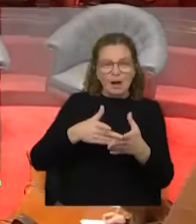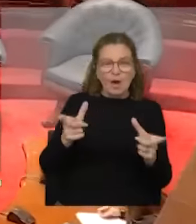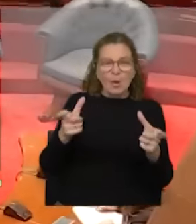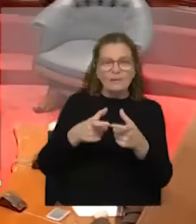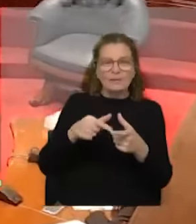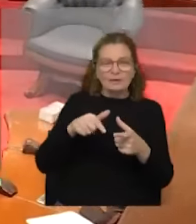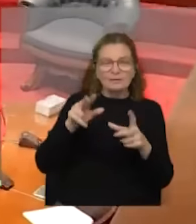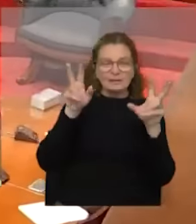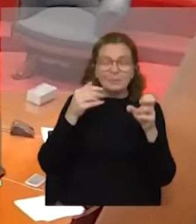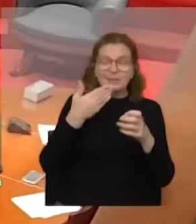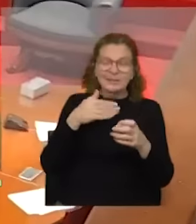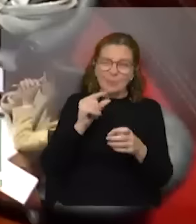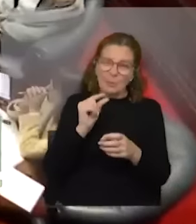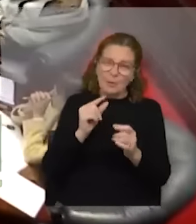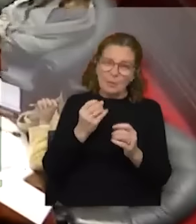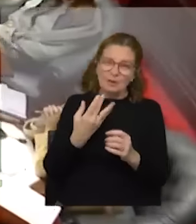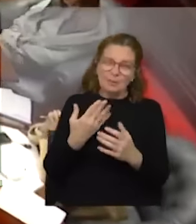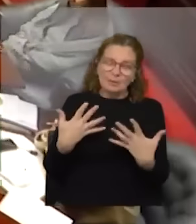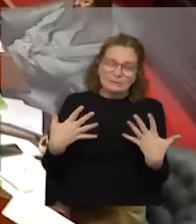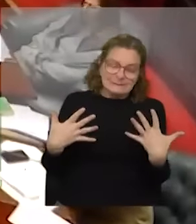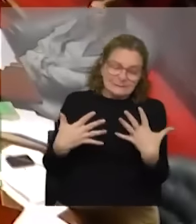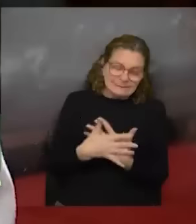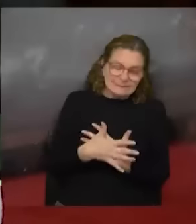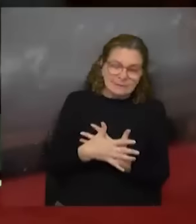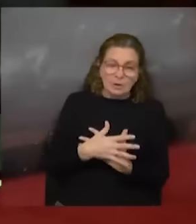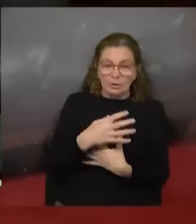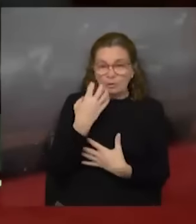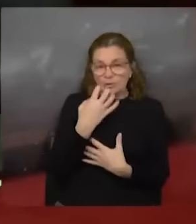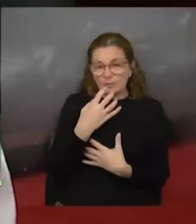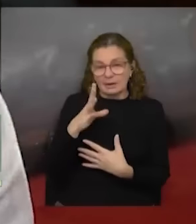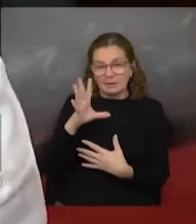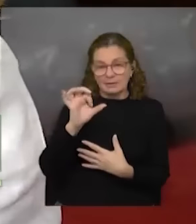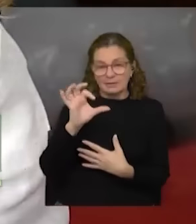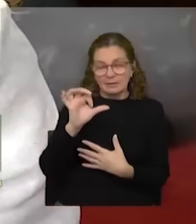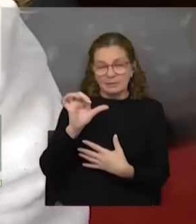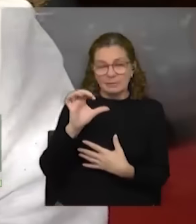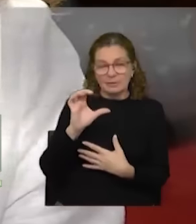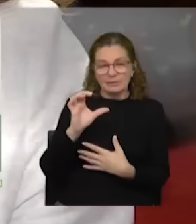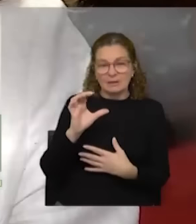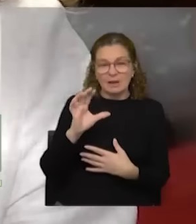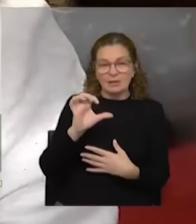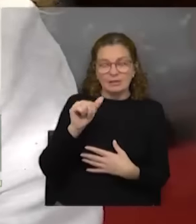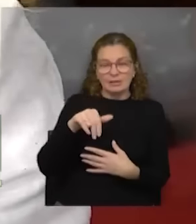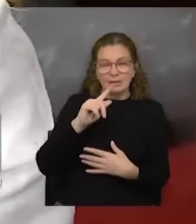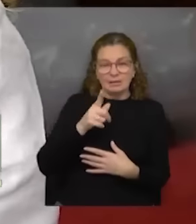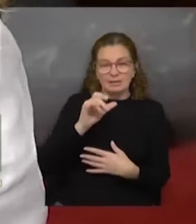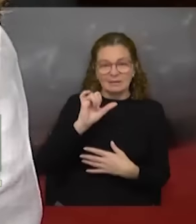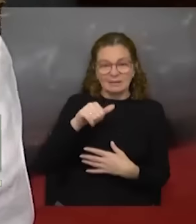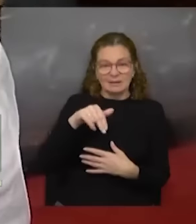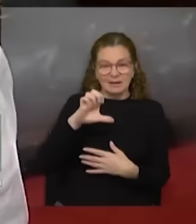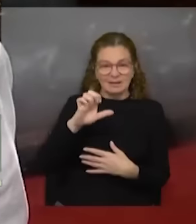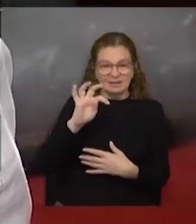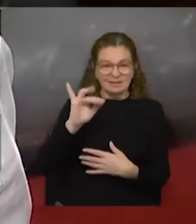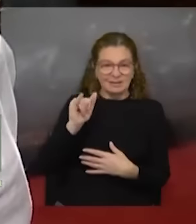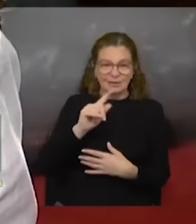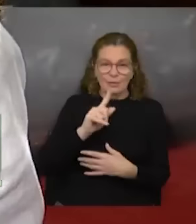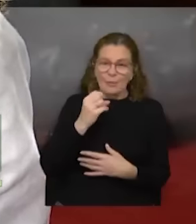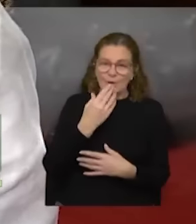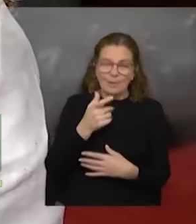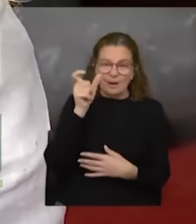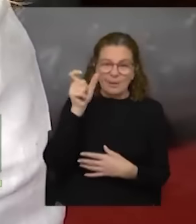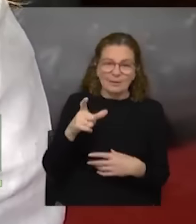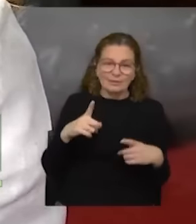poco por qué pero la verdad es que es una frustración tremenda la que tenemos es la senadora Carmen sanguinetti actuó de una manera muy desleal para con las personas